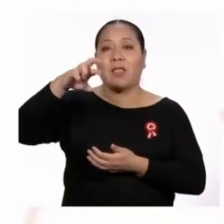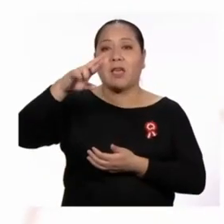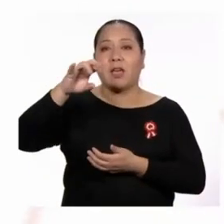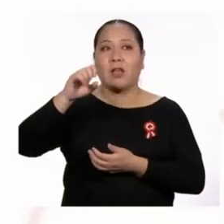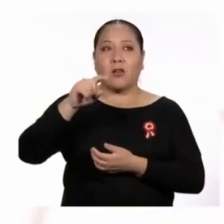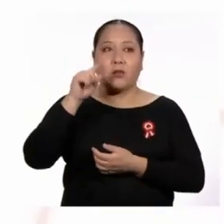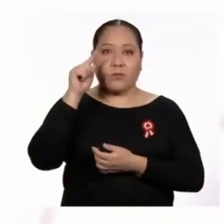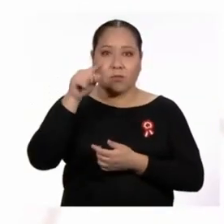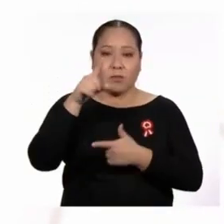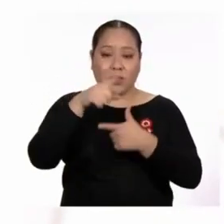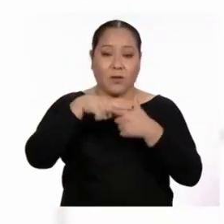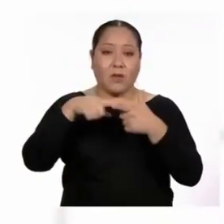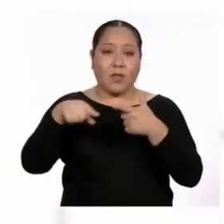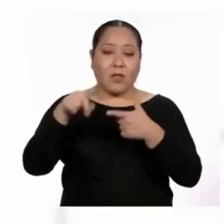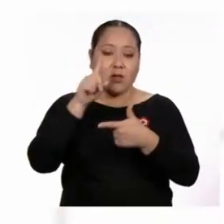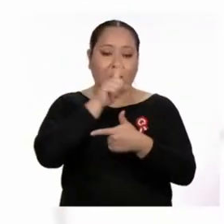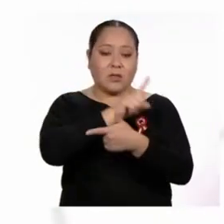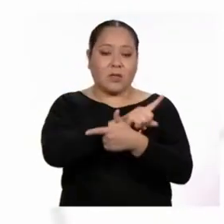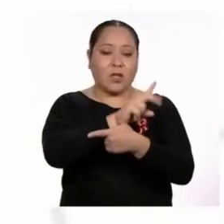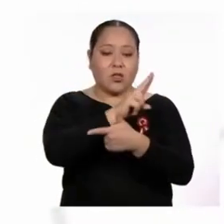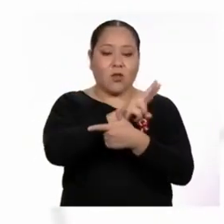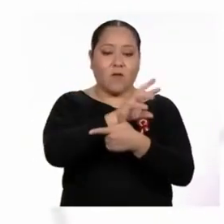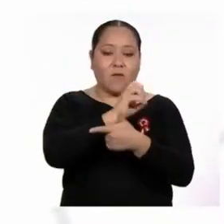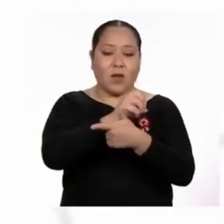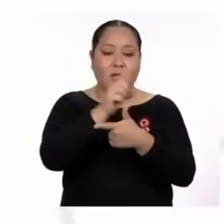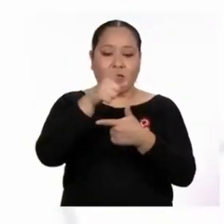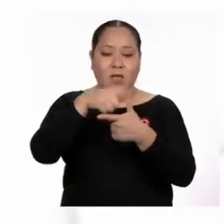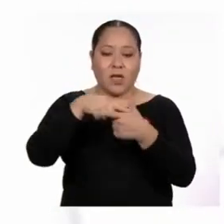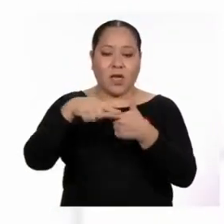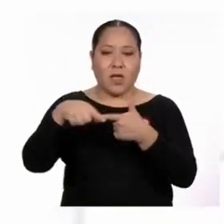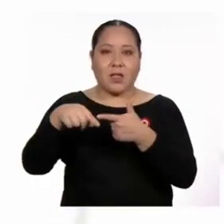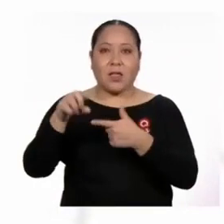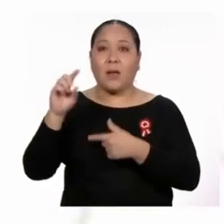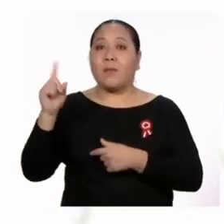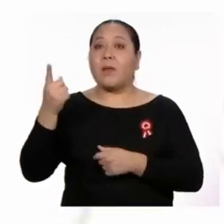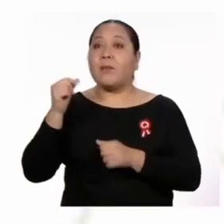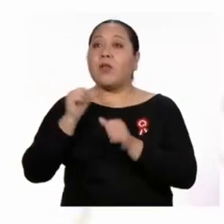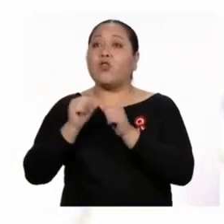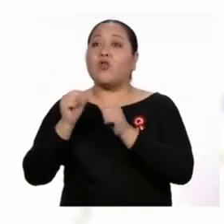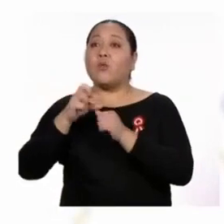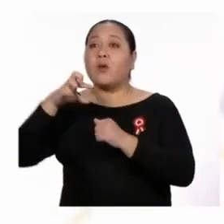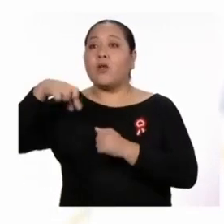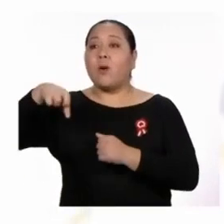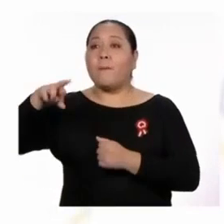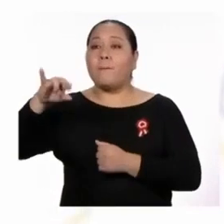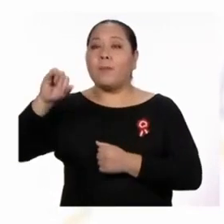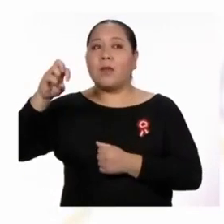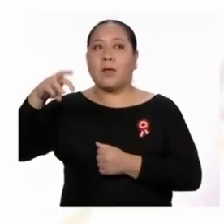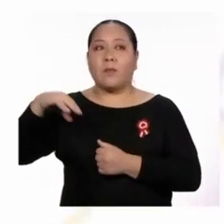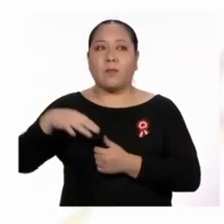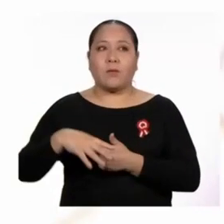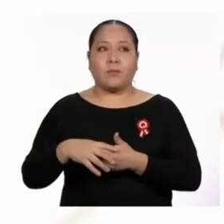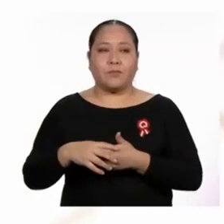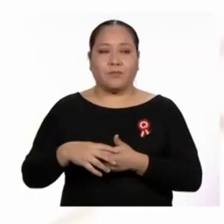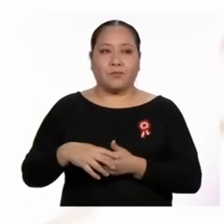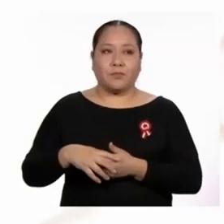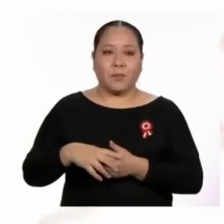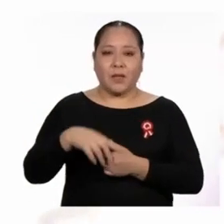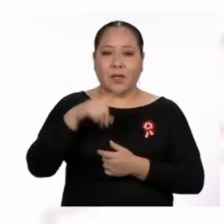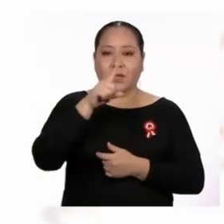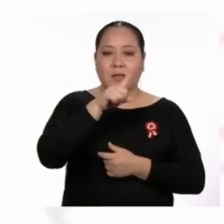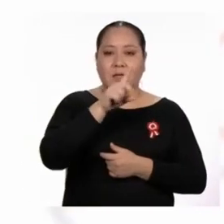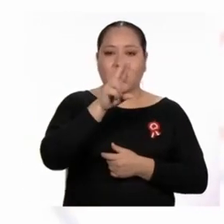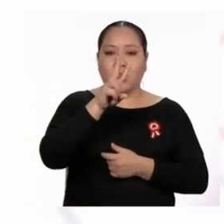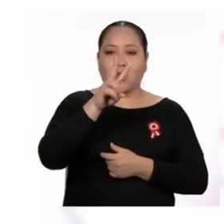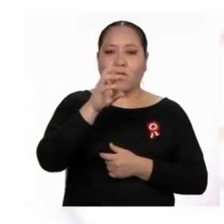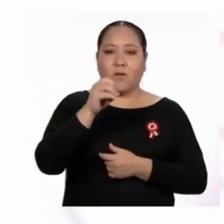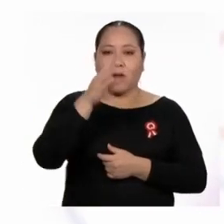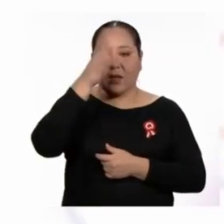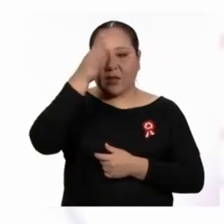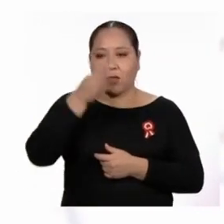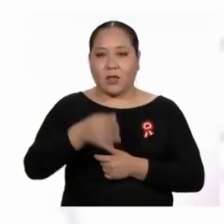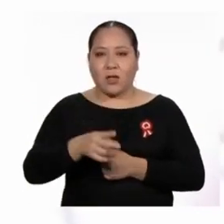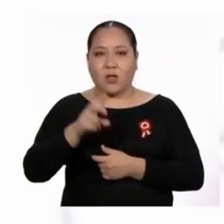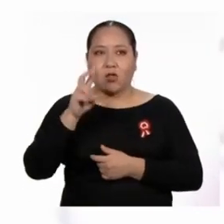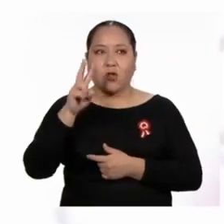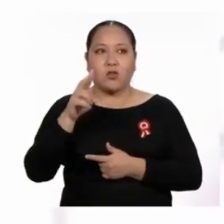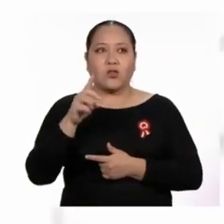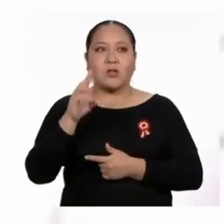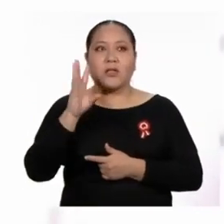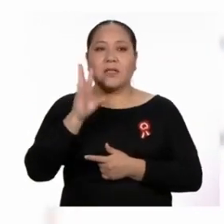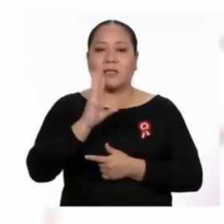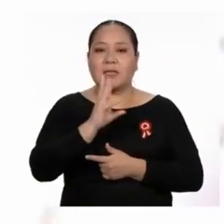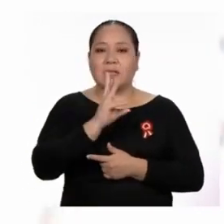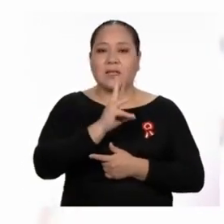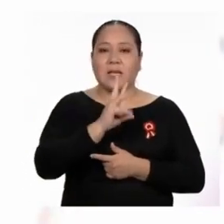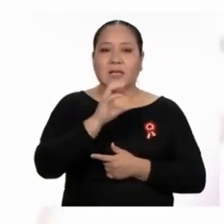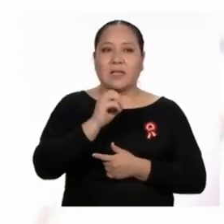número 120 entre el primer número primo, que es 2, y como respuesta tenemos 60.